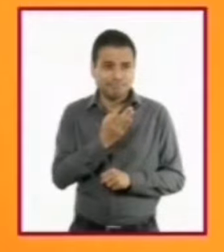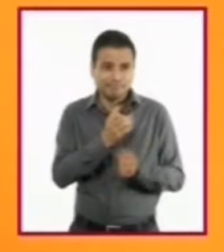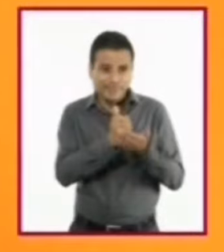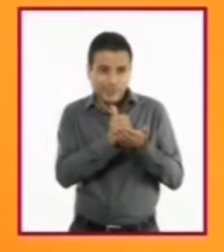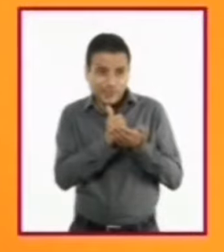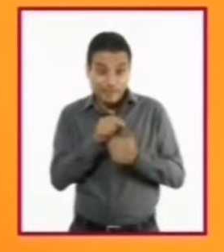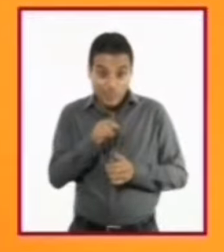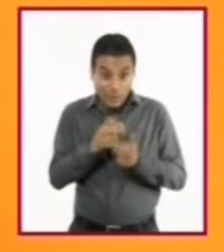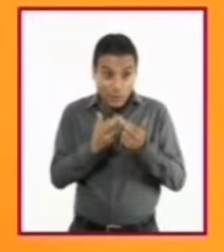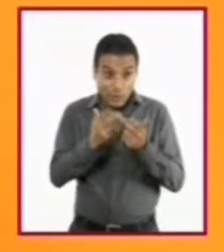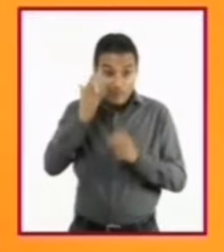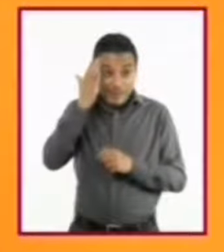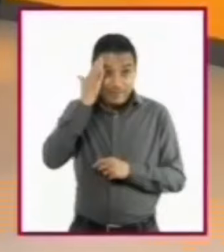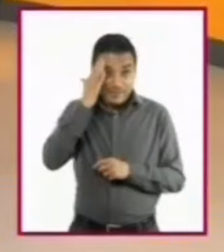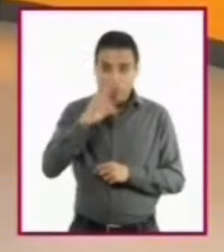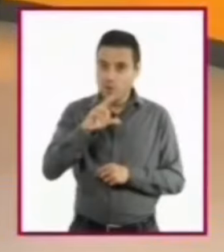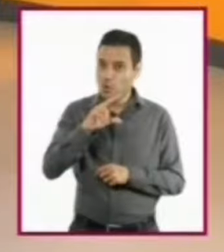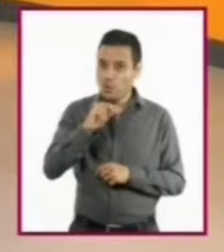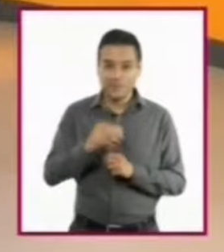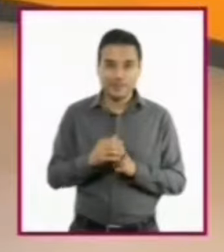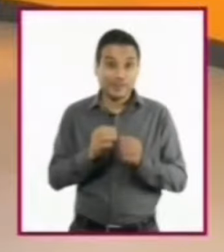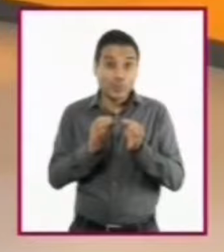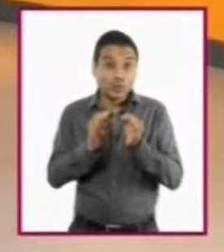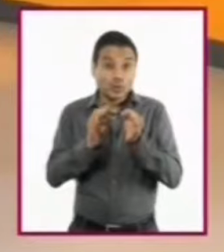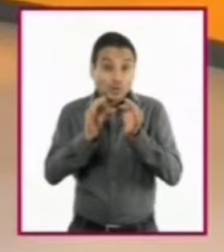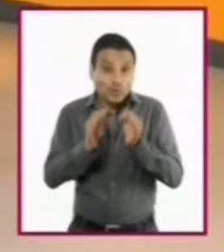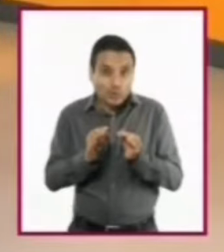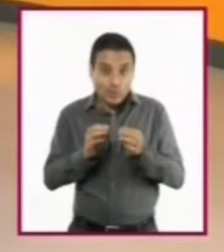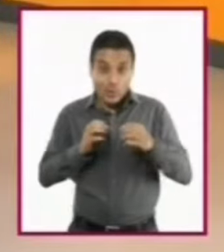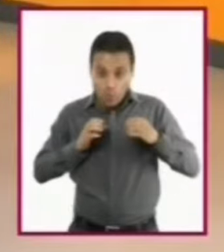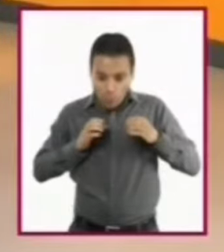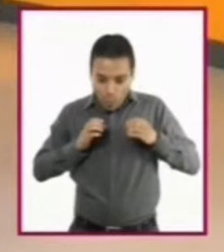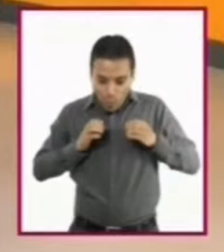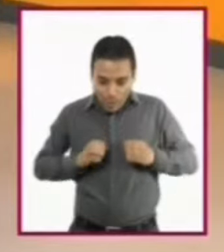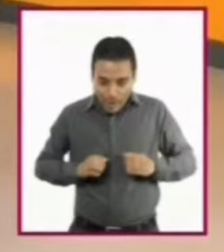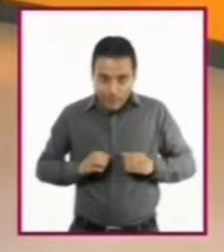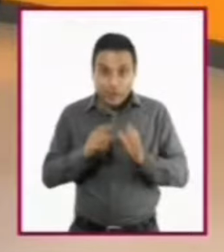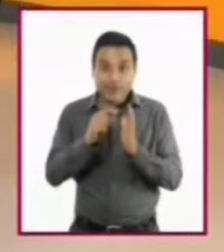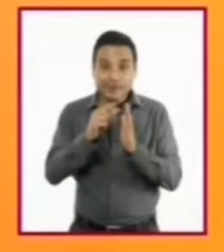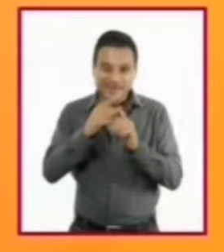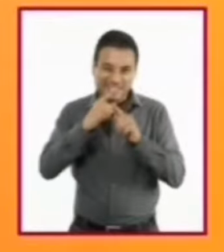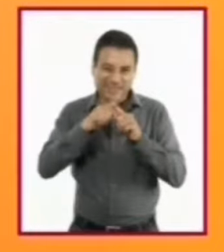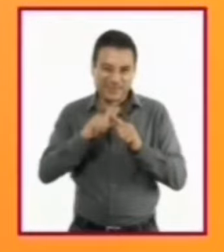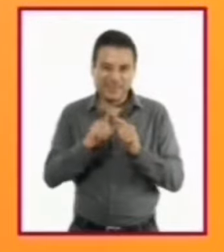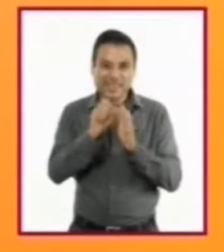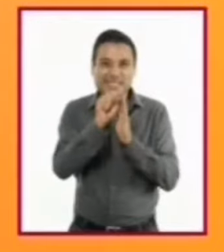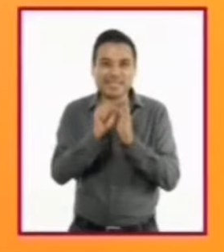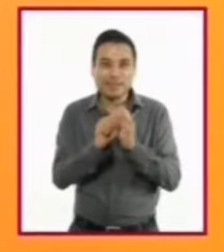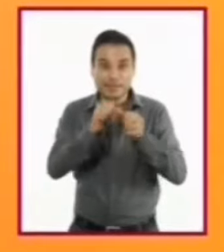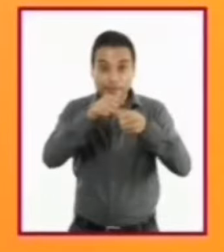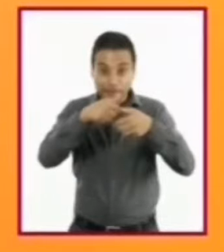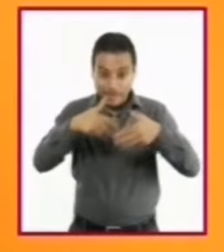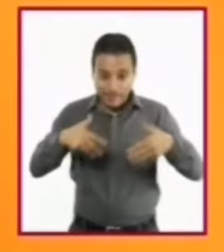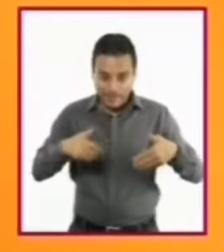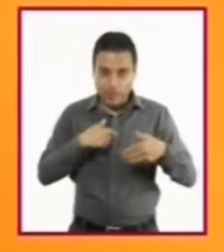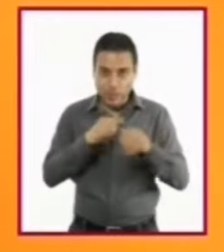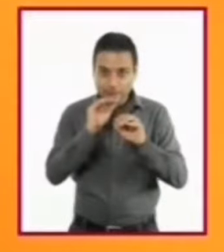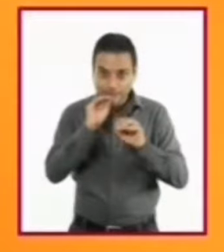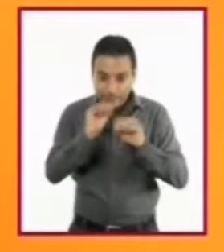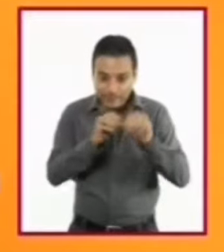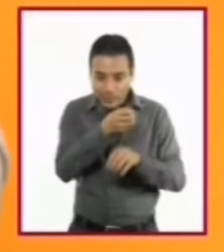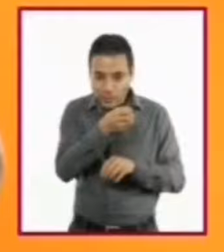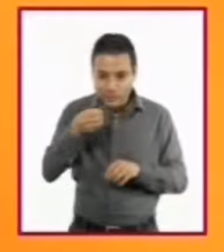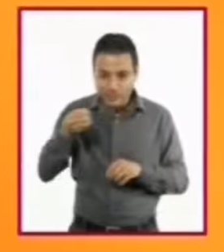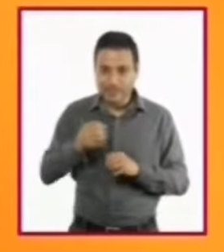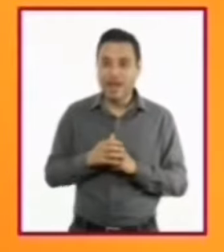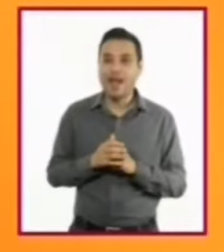de modelos de órganos del cuerpo humano de diferentes sistemas para ordenarlos en aquel otro modelo. Tiene